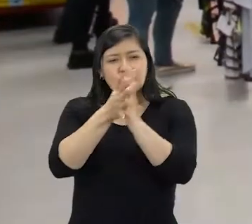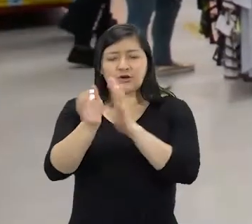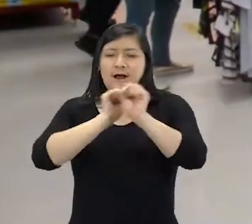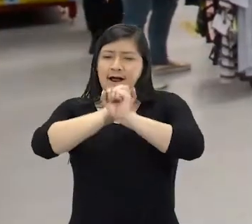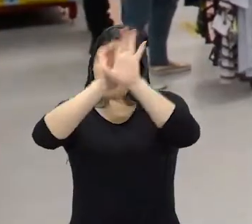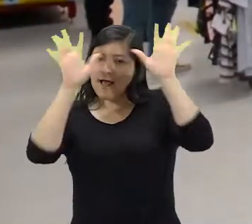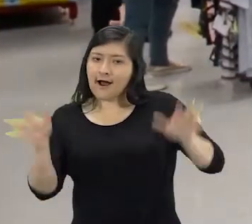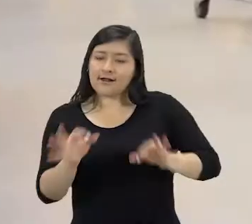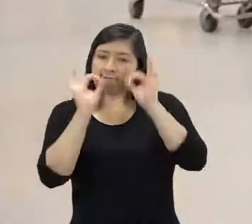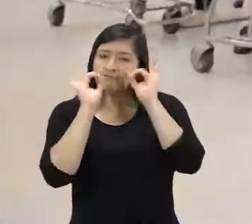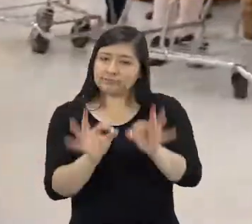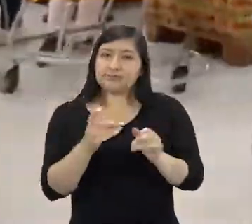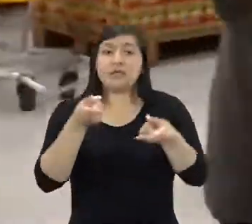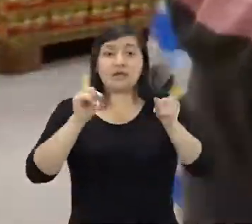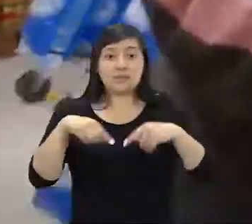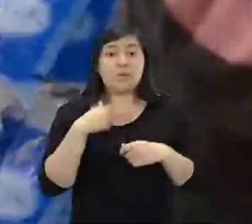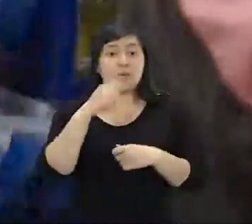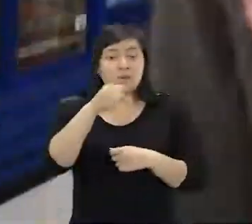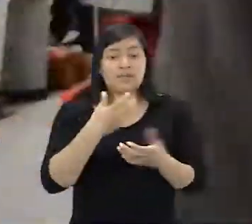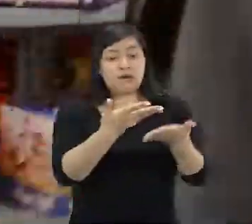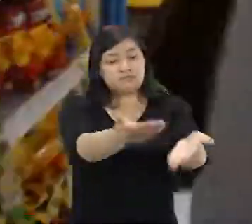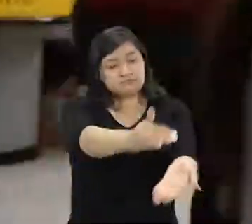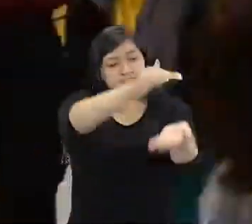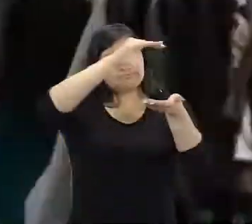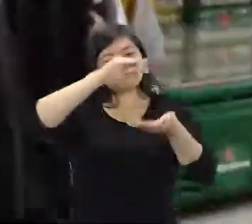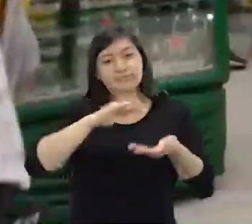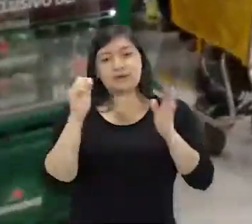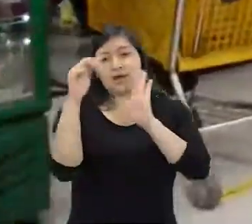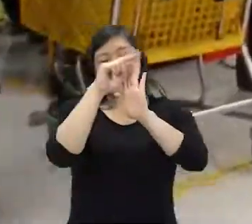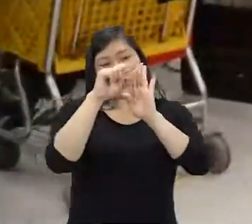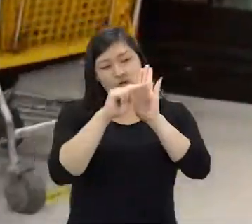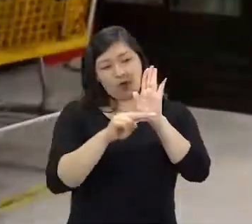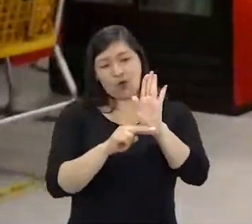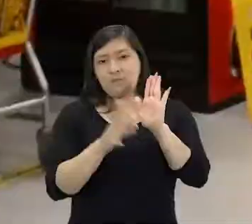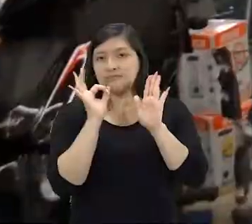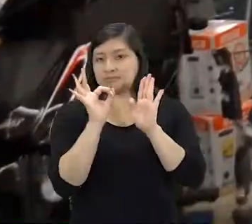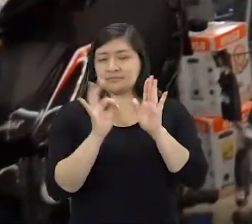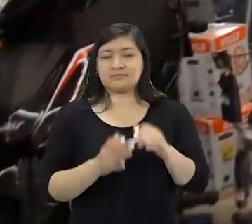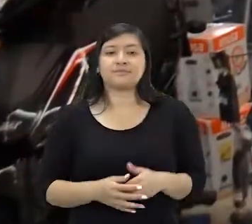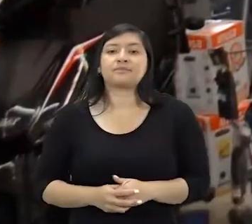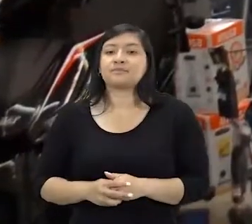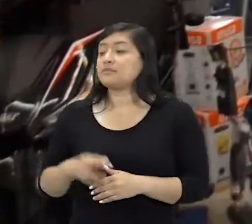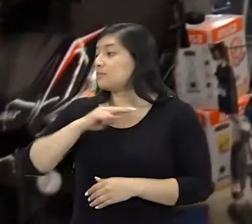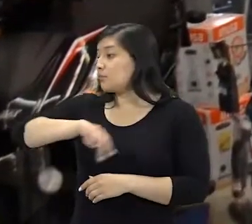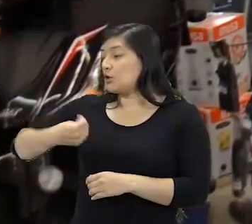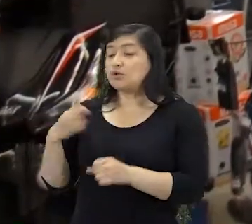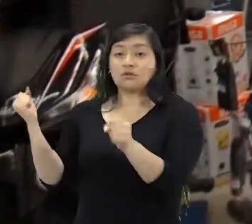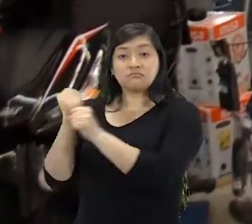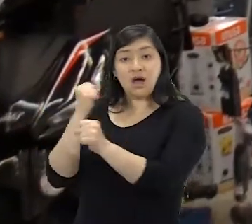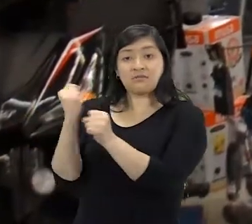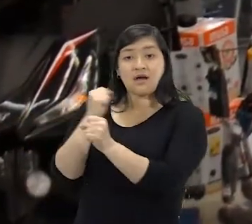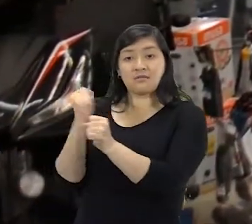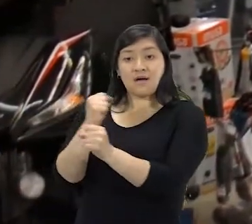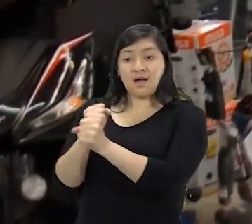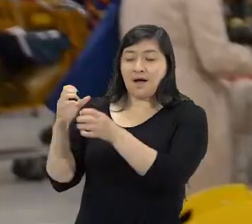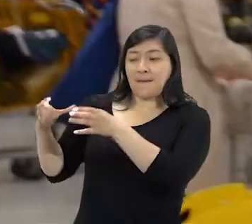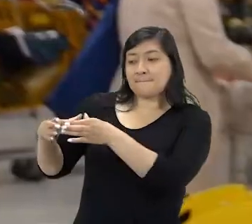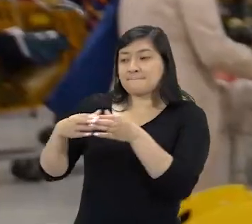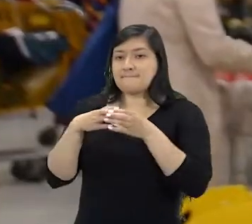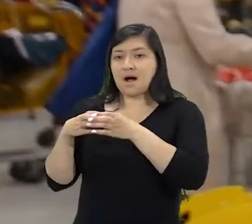clara, precisa, y que puedan adquirir los elementos tal como la normatividad lo establece. Hemos trabajado en conjunto